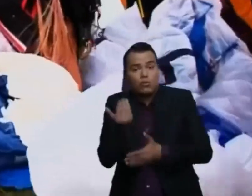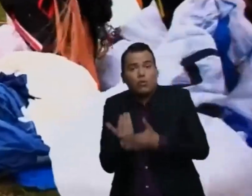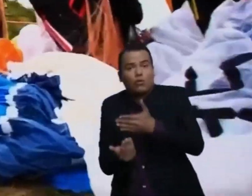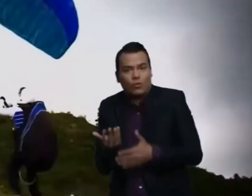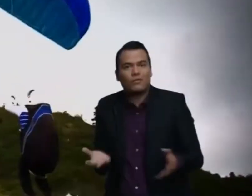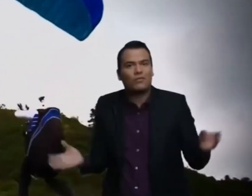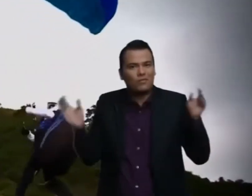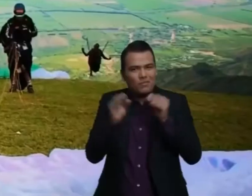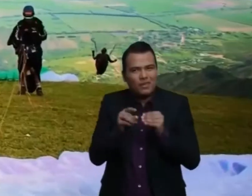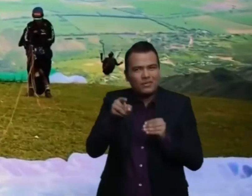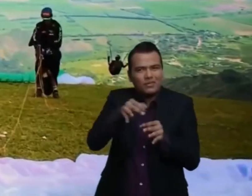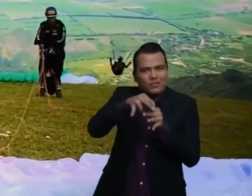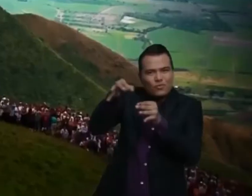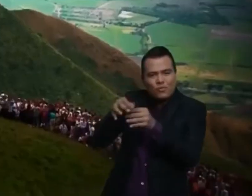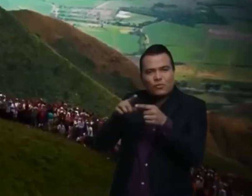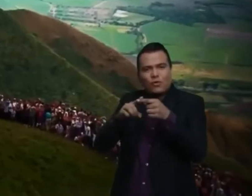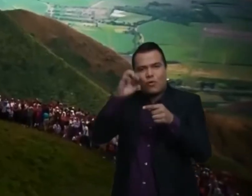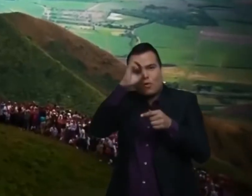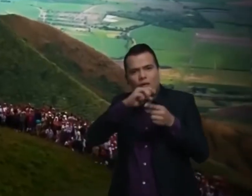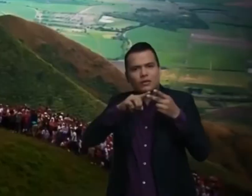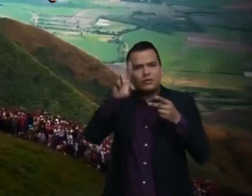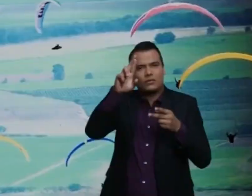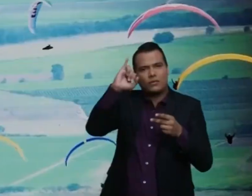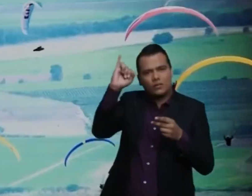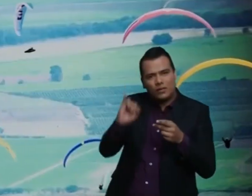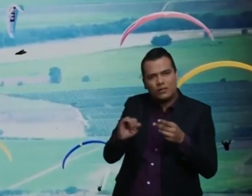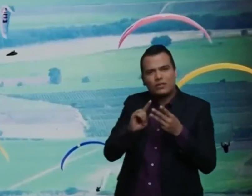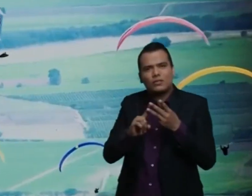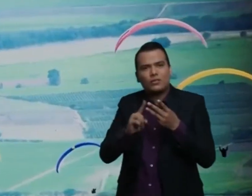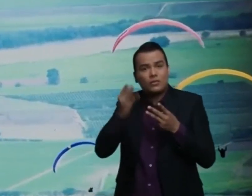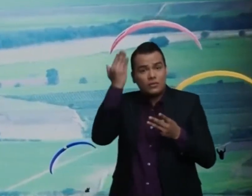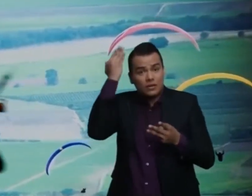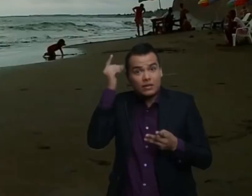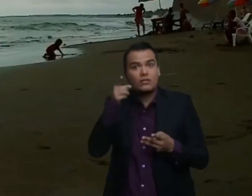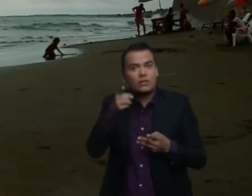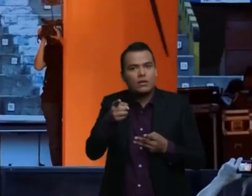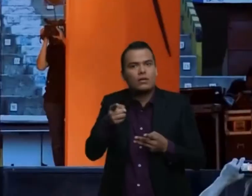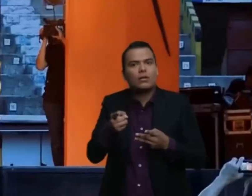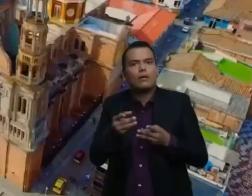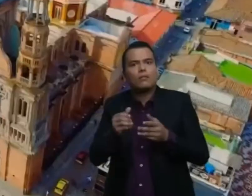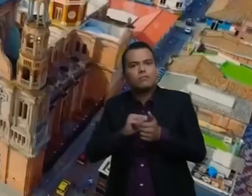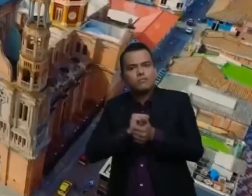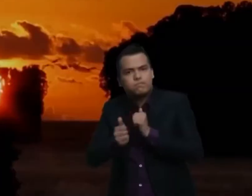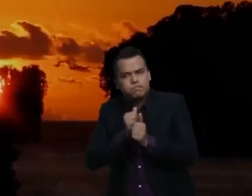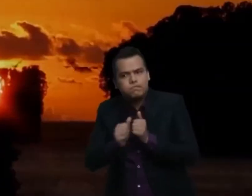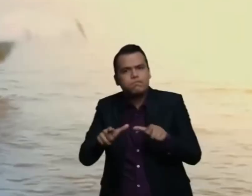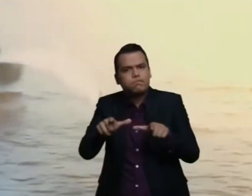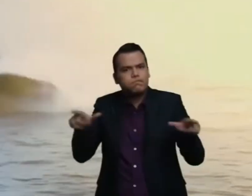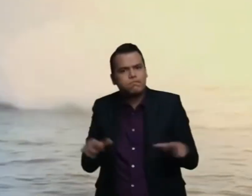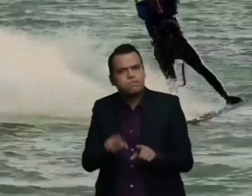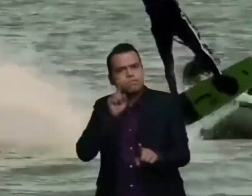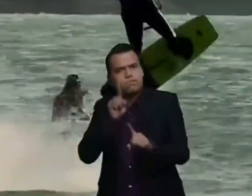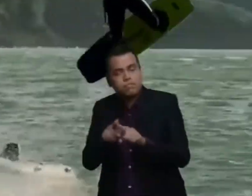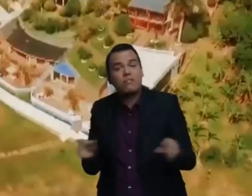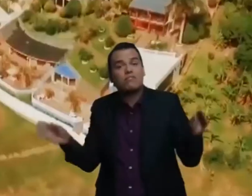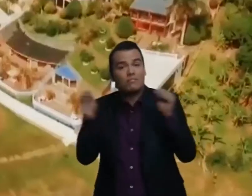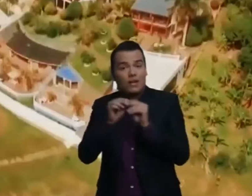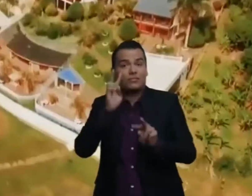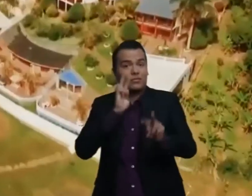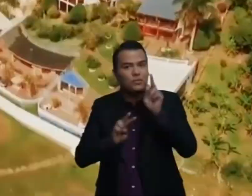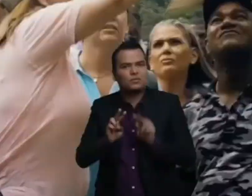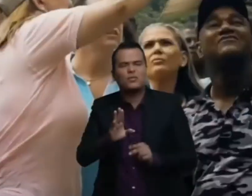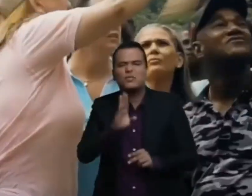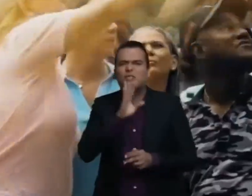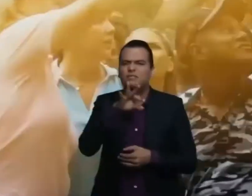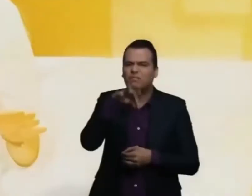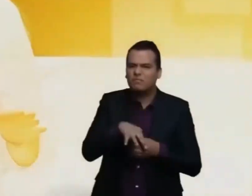Cerrito mejorarán sus condiciones para la práctica de deportes aéreos. Seguiremos avanzando en turismo.